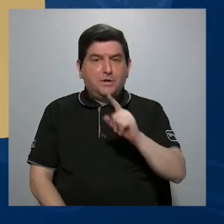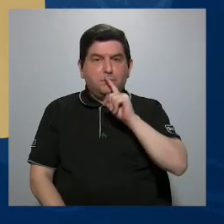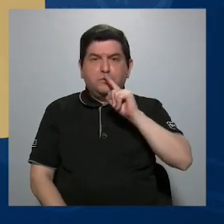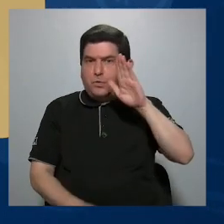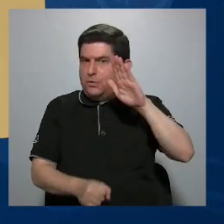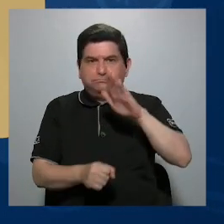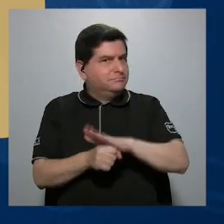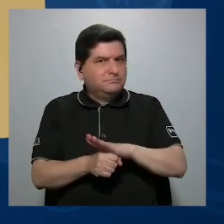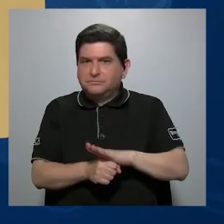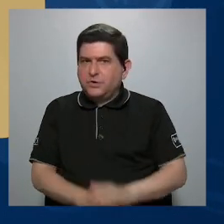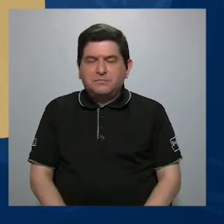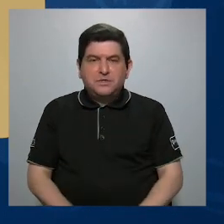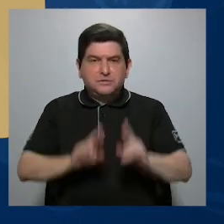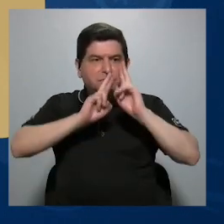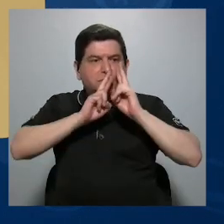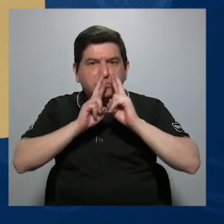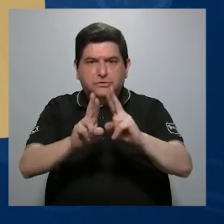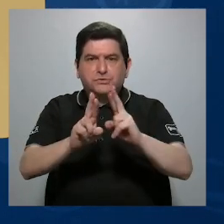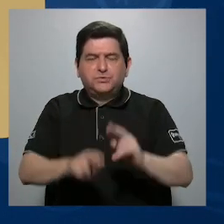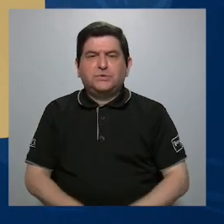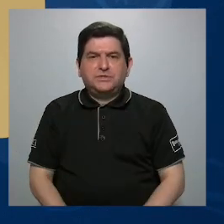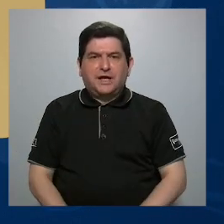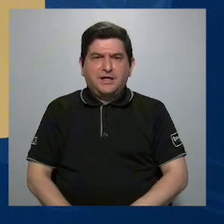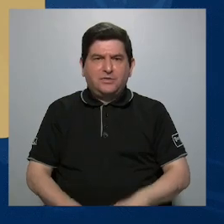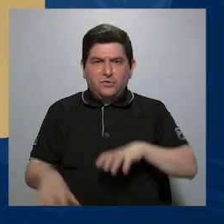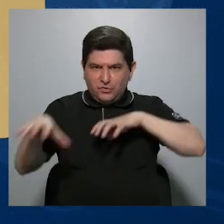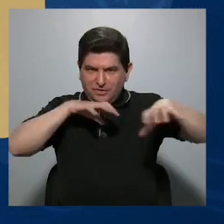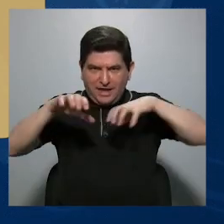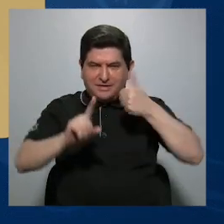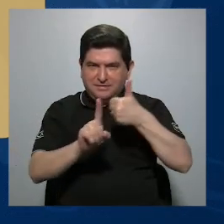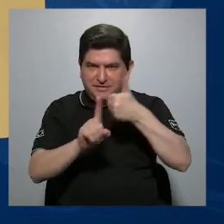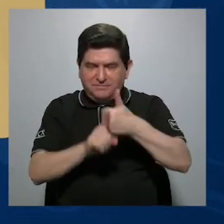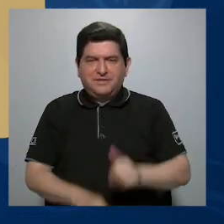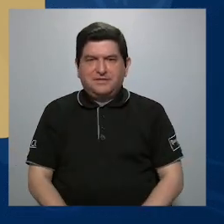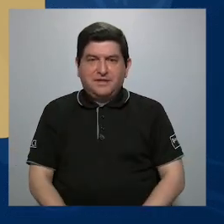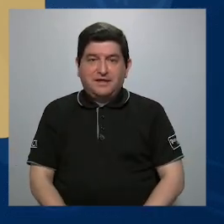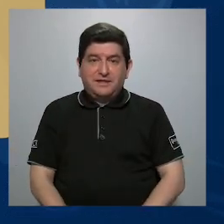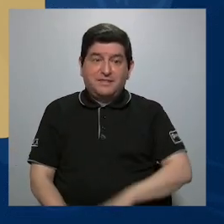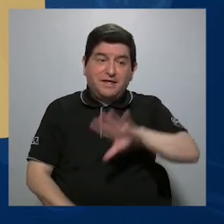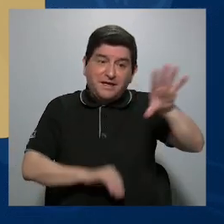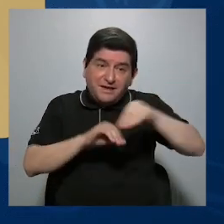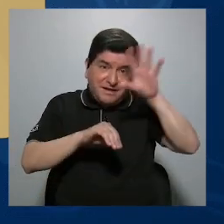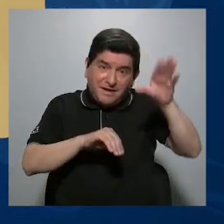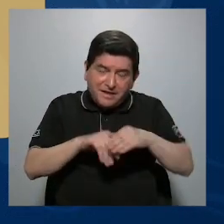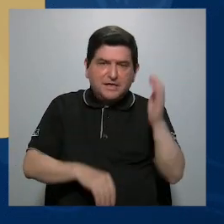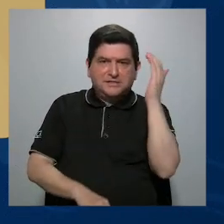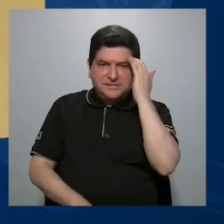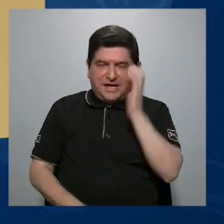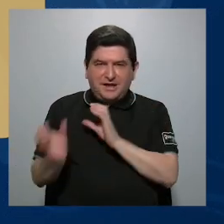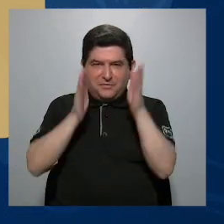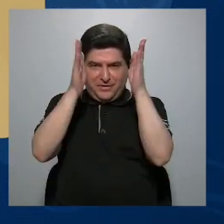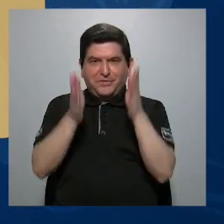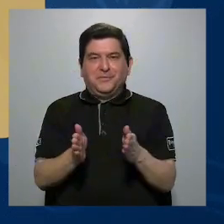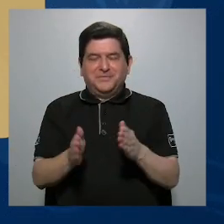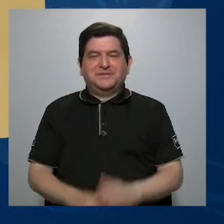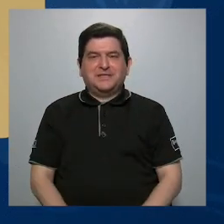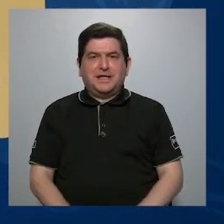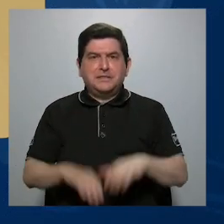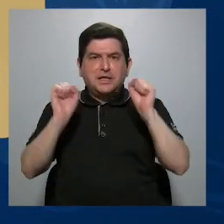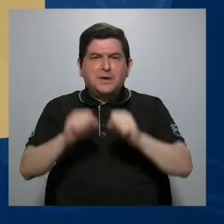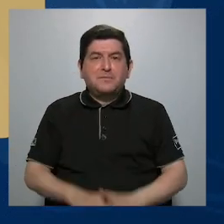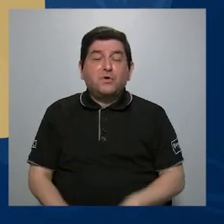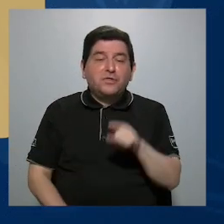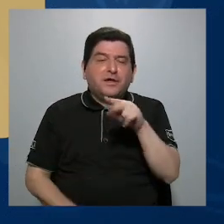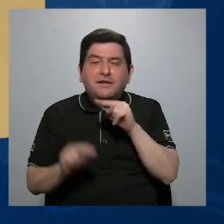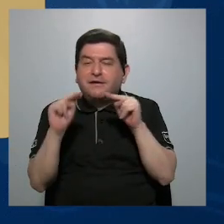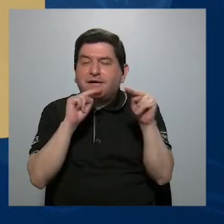para no comprometer ligeramente el resultado de sus operaciones. Esto y más tiene que saber un comerciante